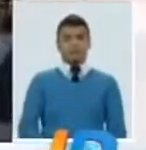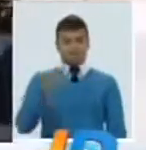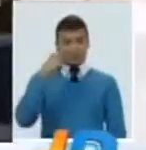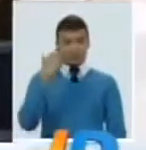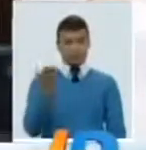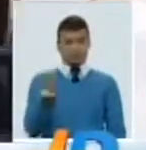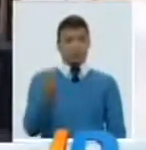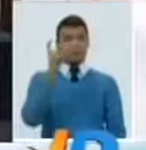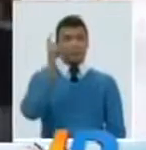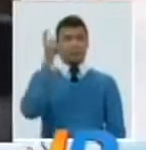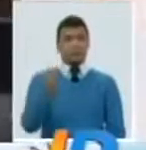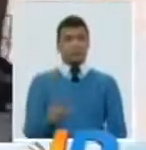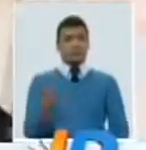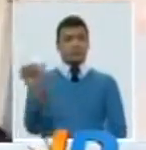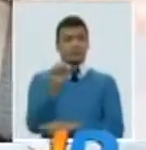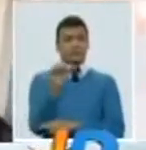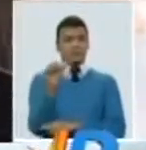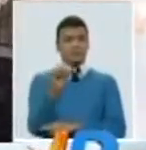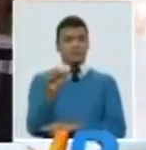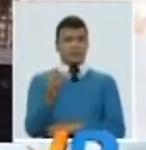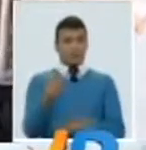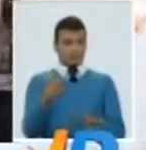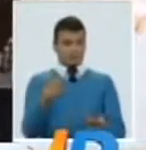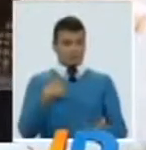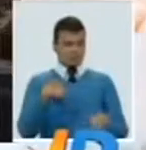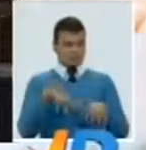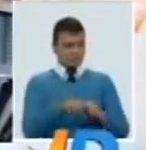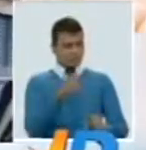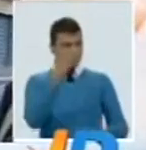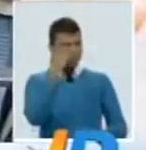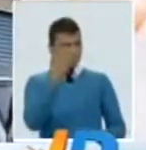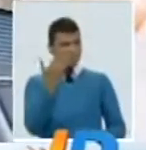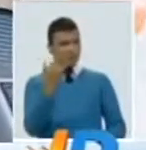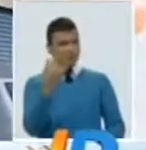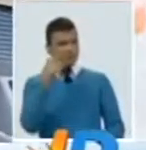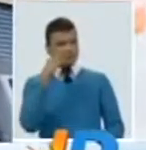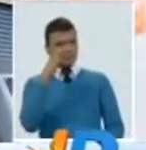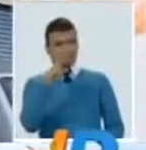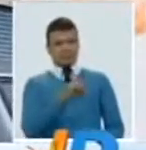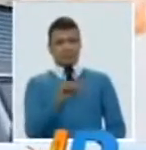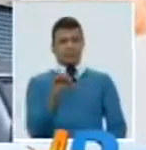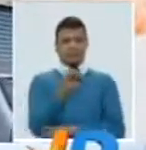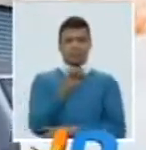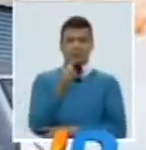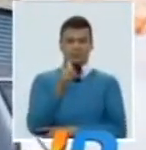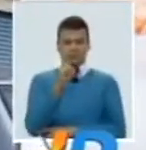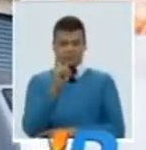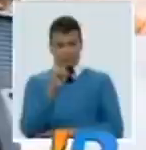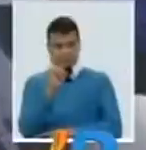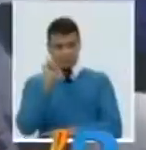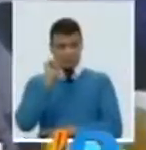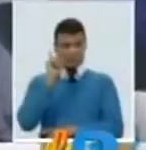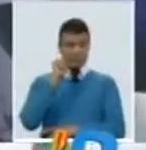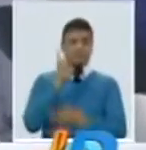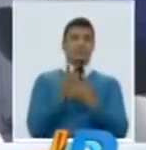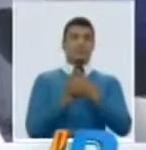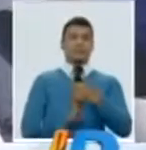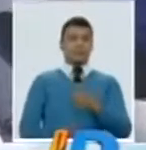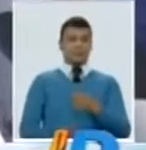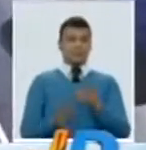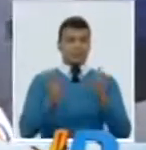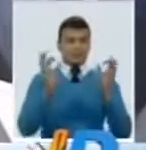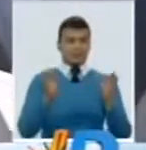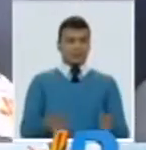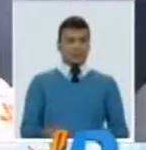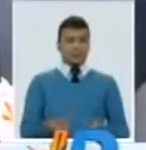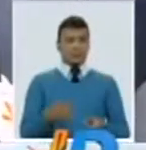momento en el que el conductor de este automóvil se opone a que su vehículo sea inmovilizado tras ser sorprendido manejando bajo los efectos del alcohol.